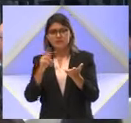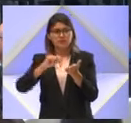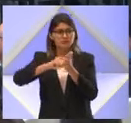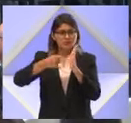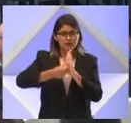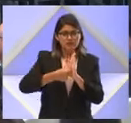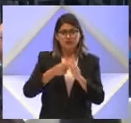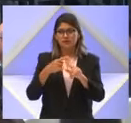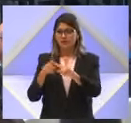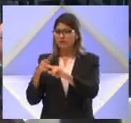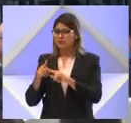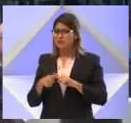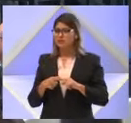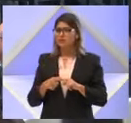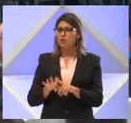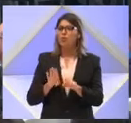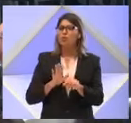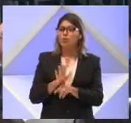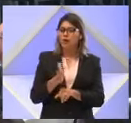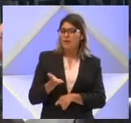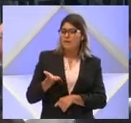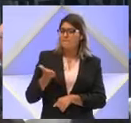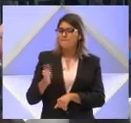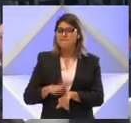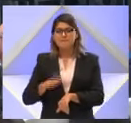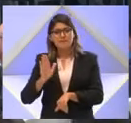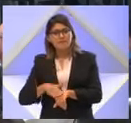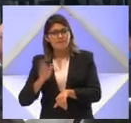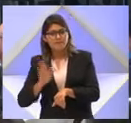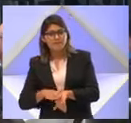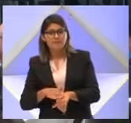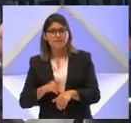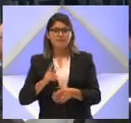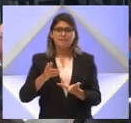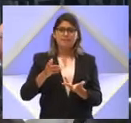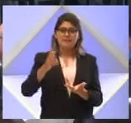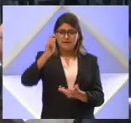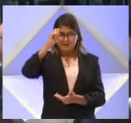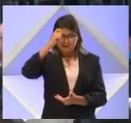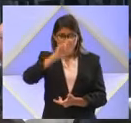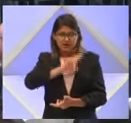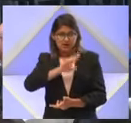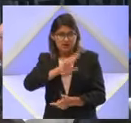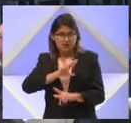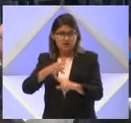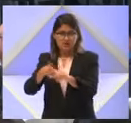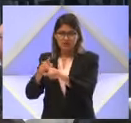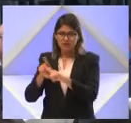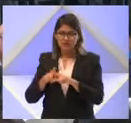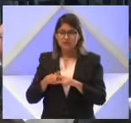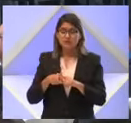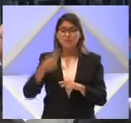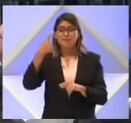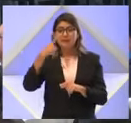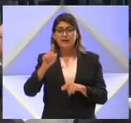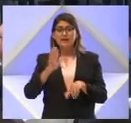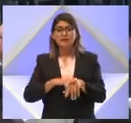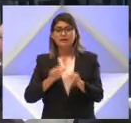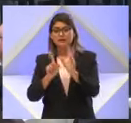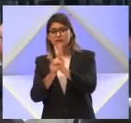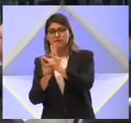demanda de los diferentes servicios cuál es la demanda del mercado para inclusive ir pensando en más posiciones orbitales